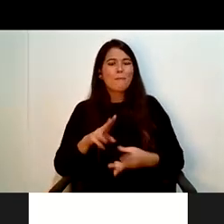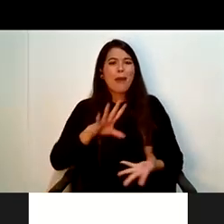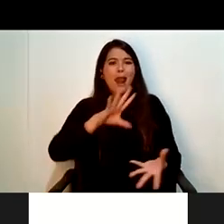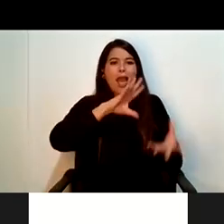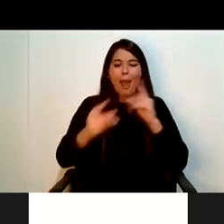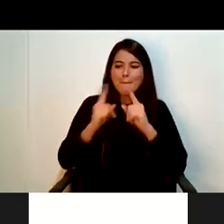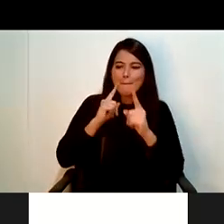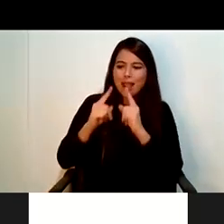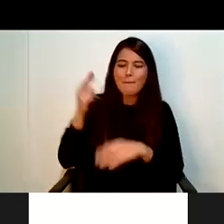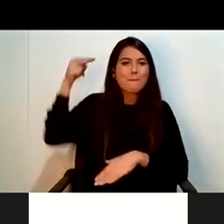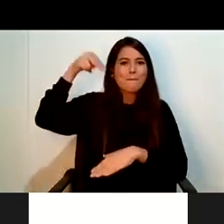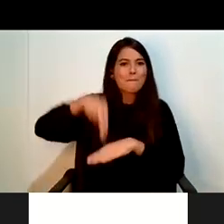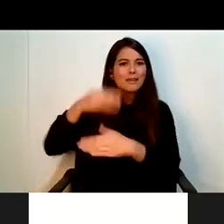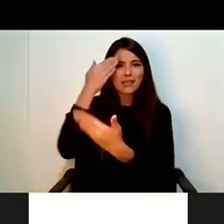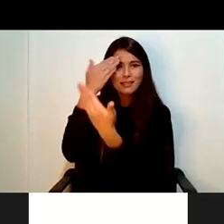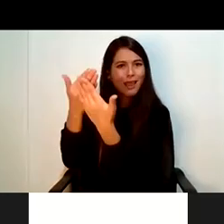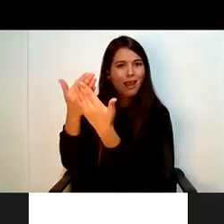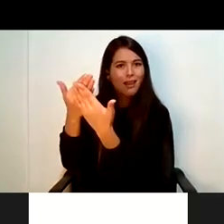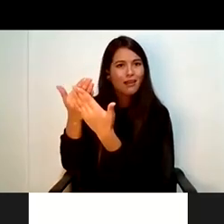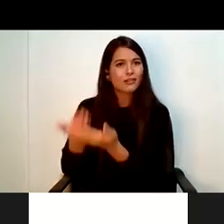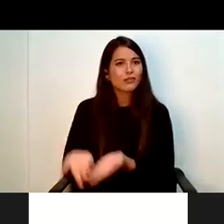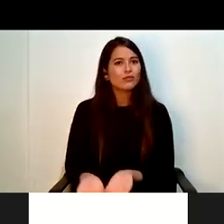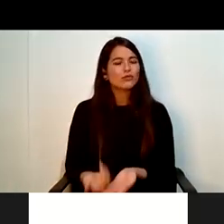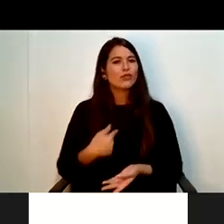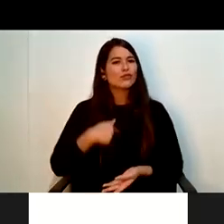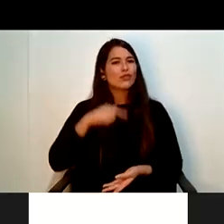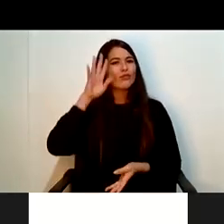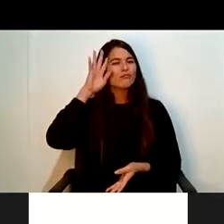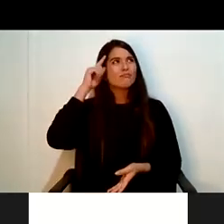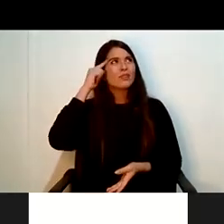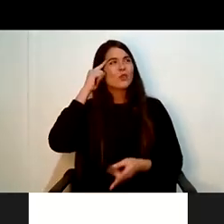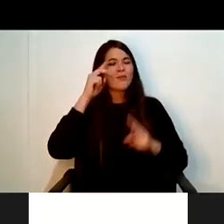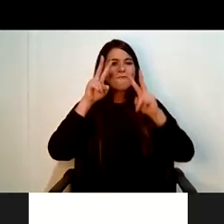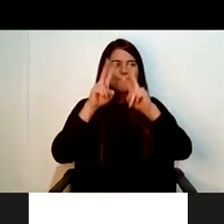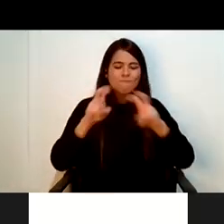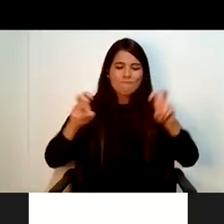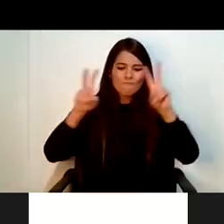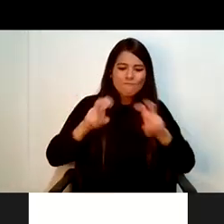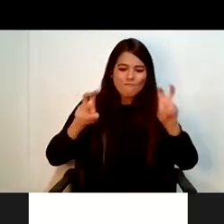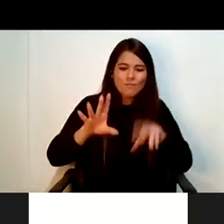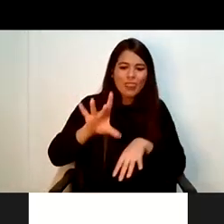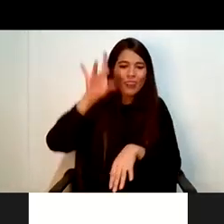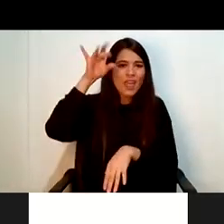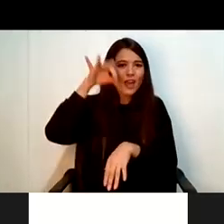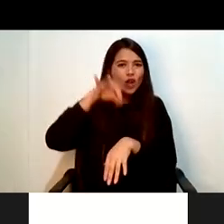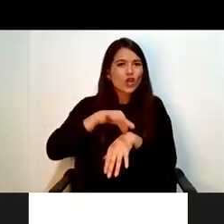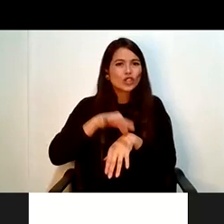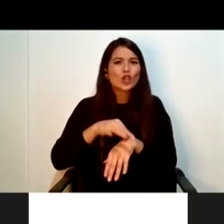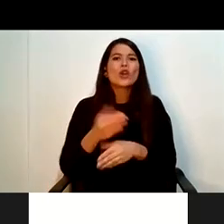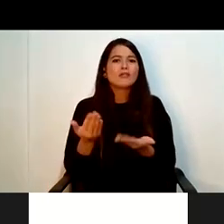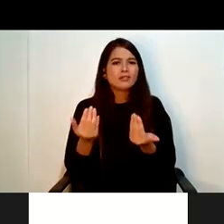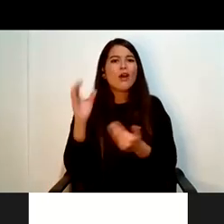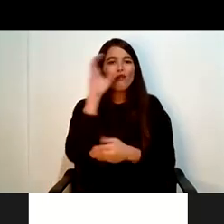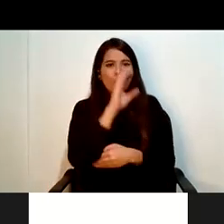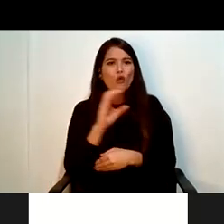manera presencial. Entonces me imagino de que llegar a un diagnóstico tiene que buscar a alguien que